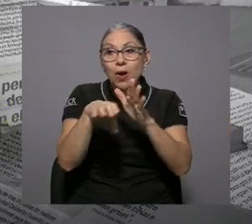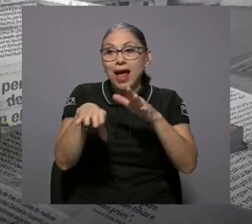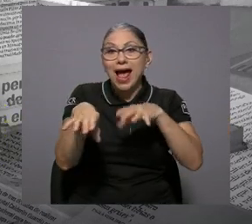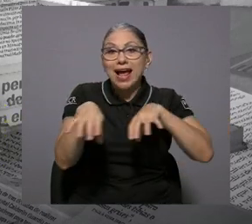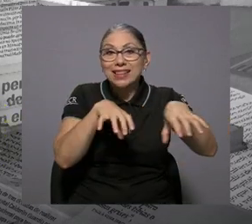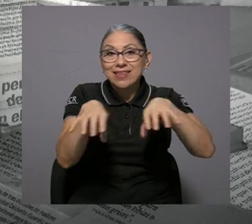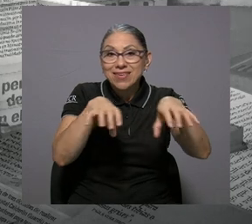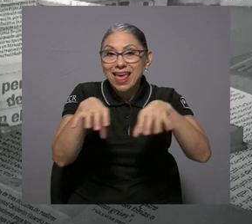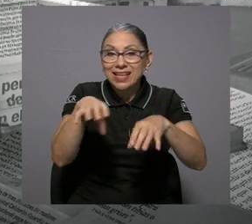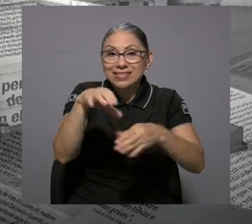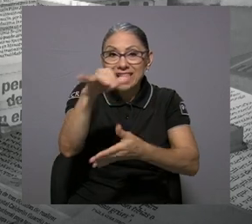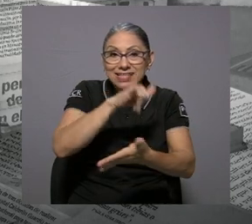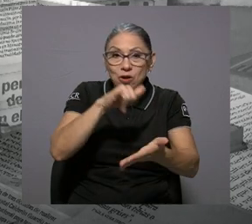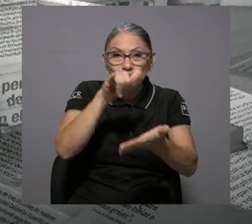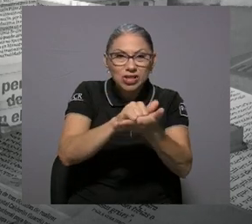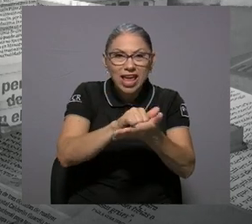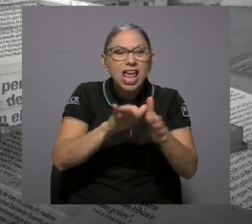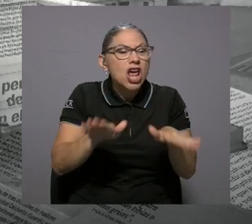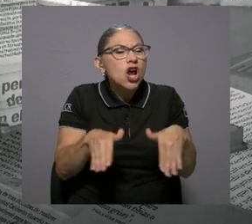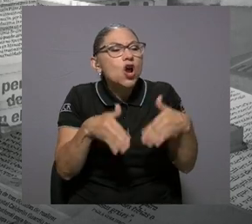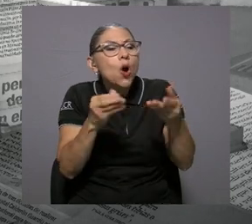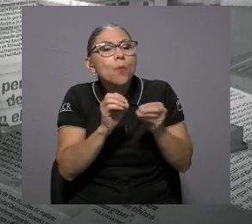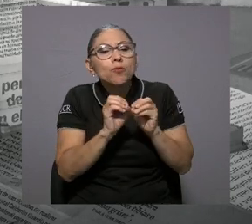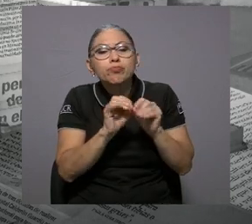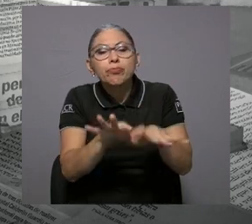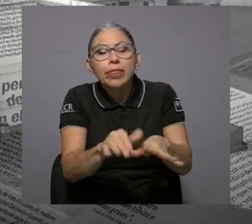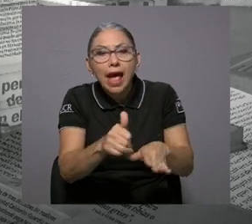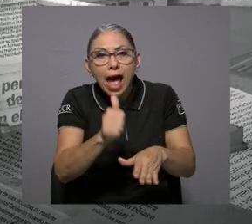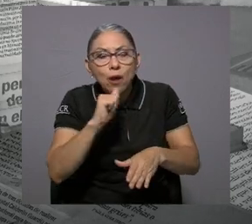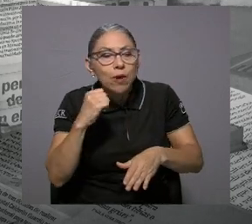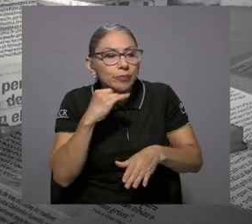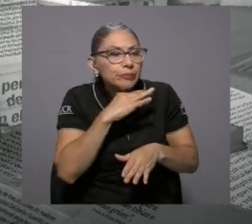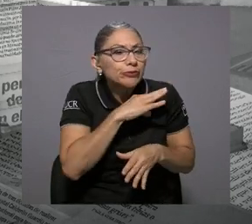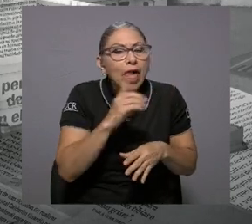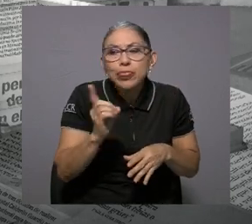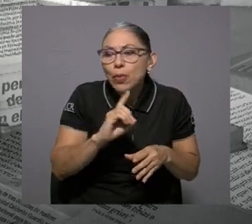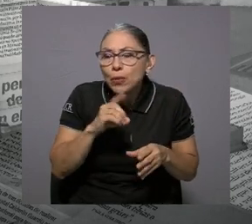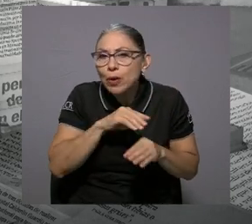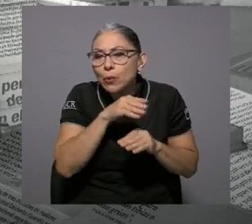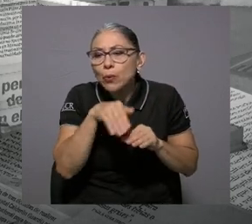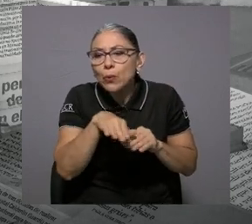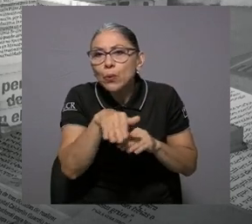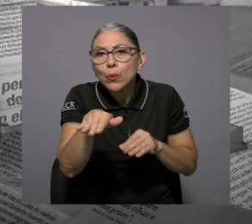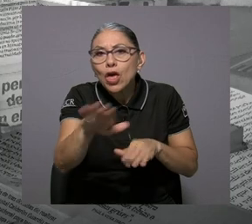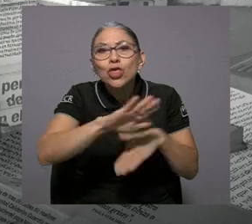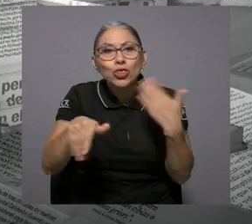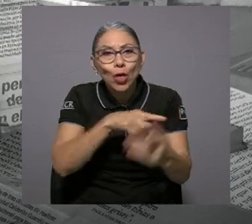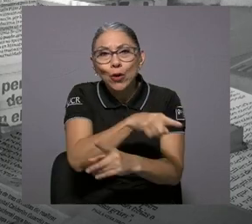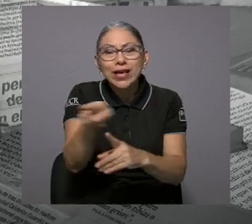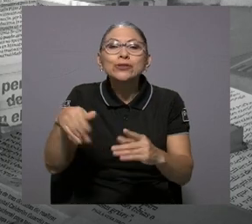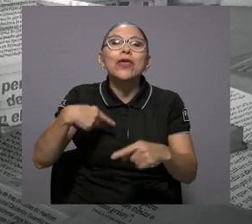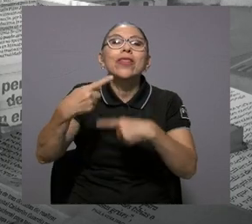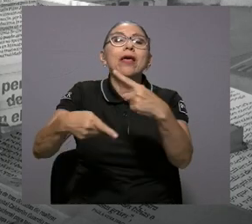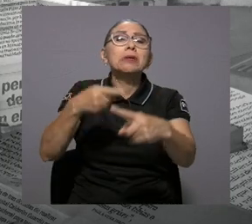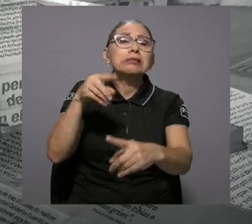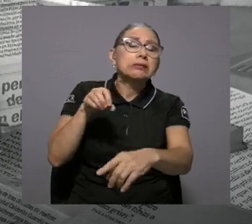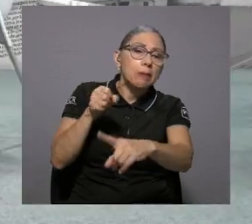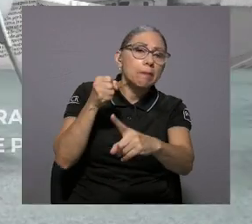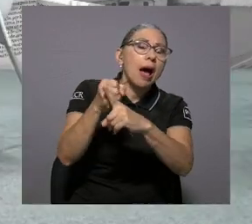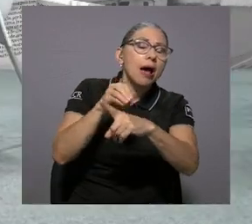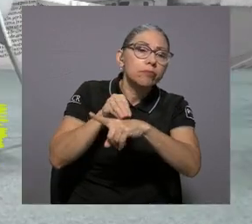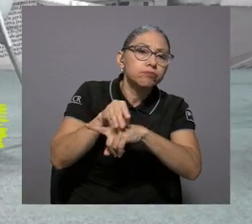de tratamiento de residuos, en tema de alcantarillado, al final van a tener un impacto sobre el